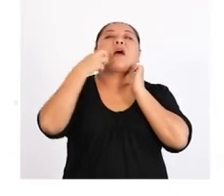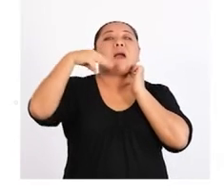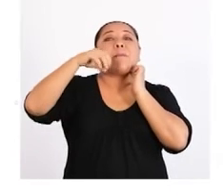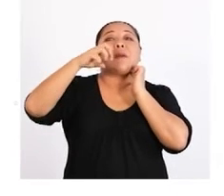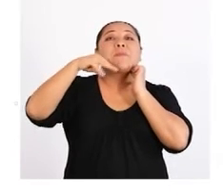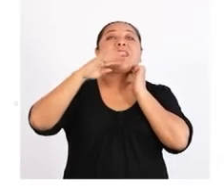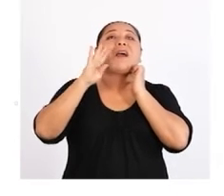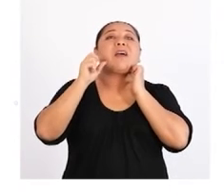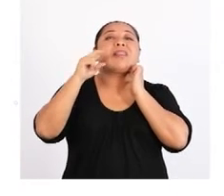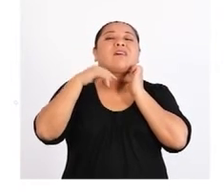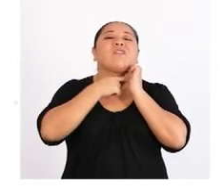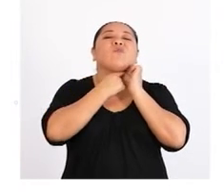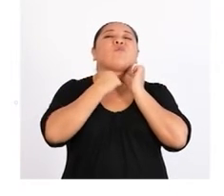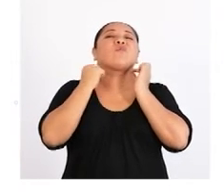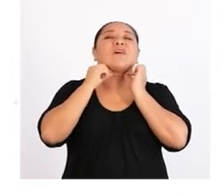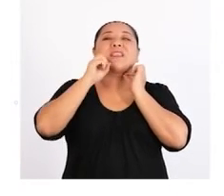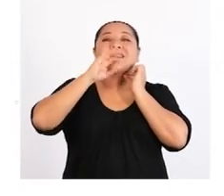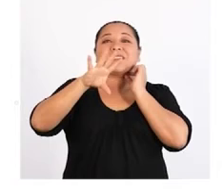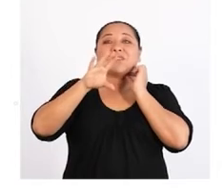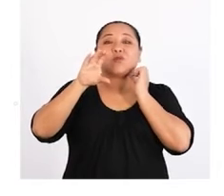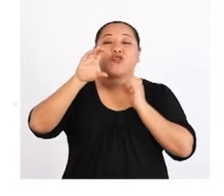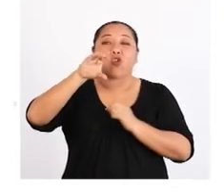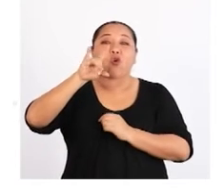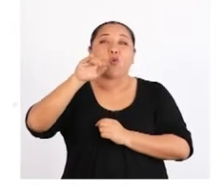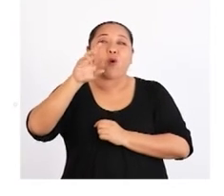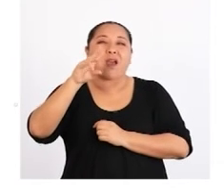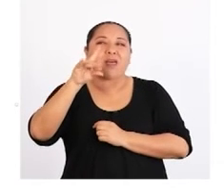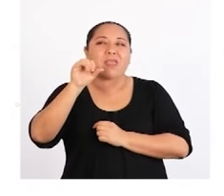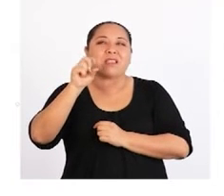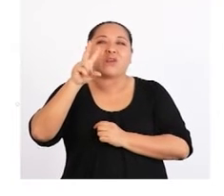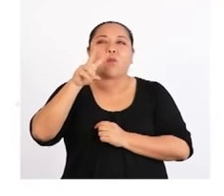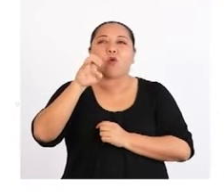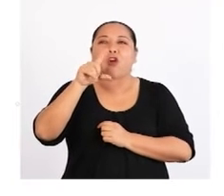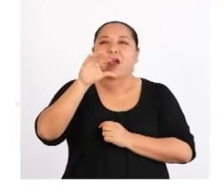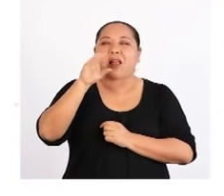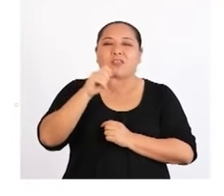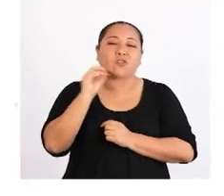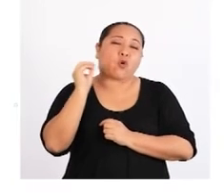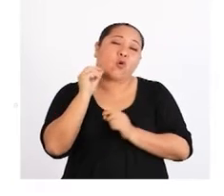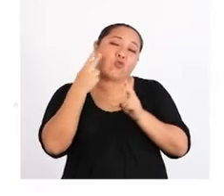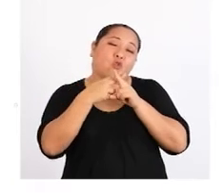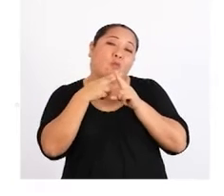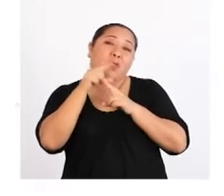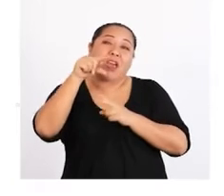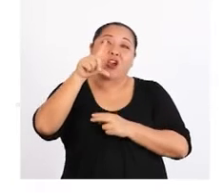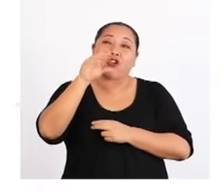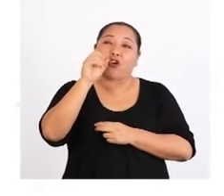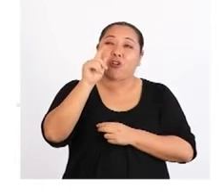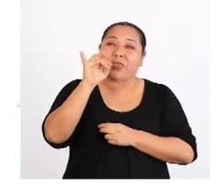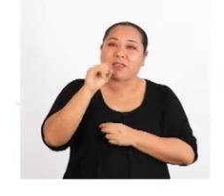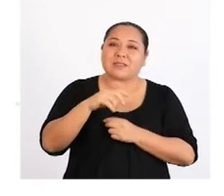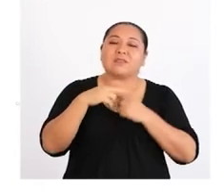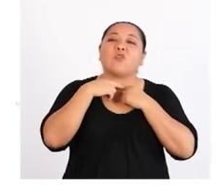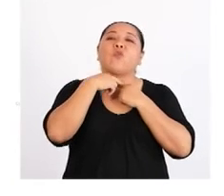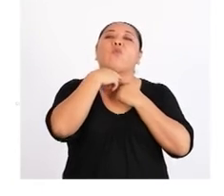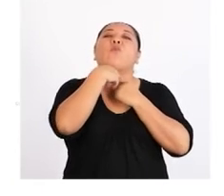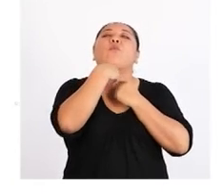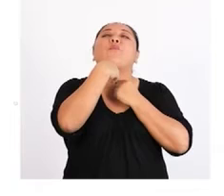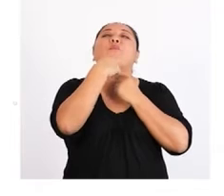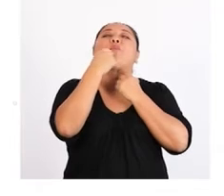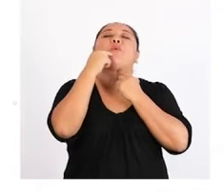que comúnmente llamamos cuerdas vocales o glotis. Y luego pasa por la